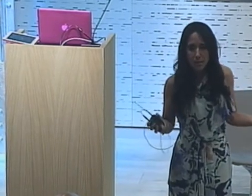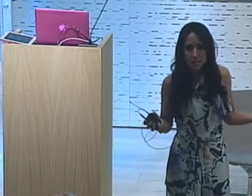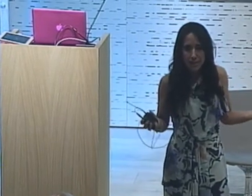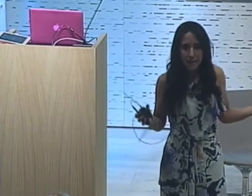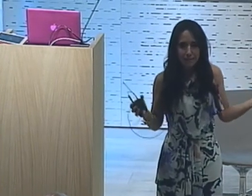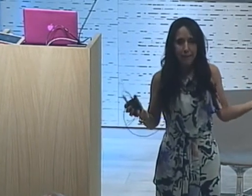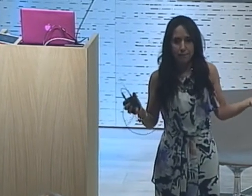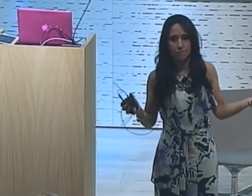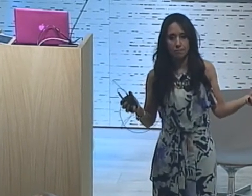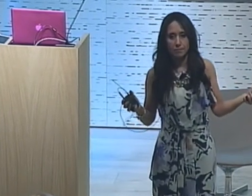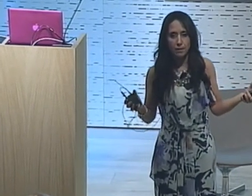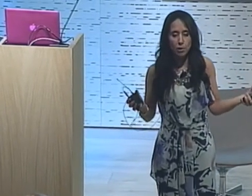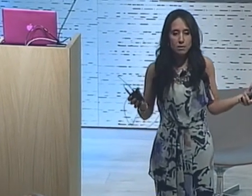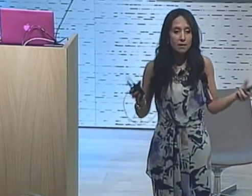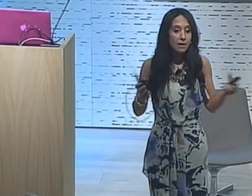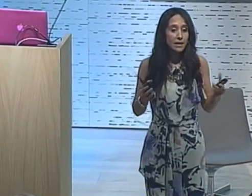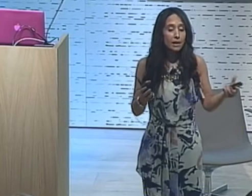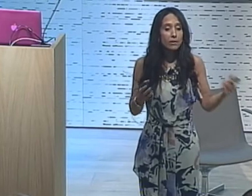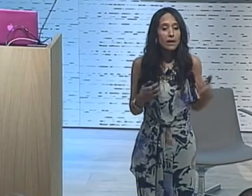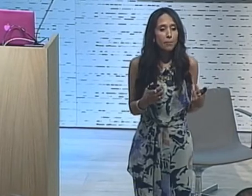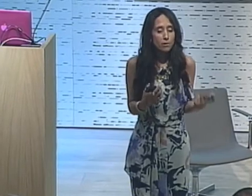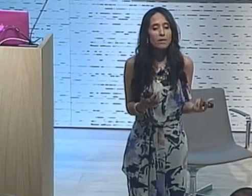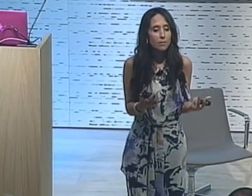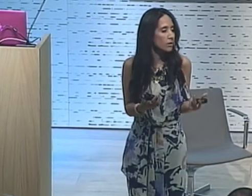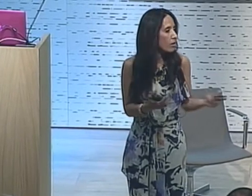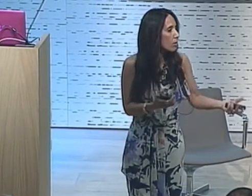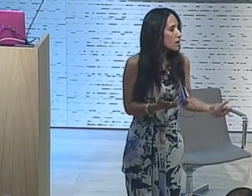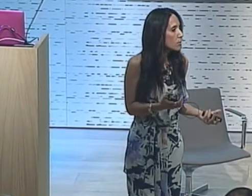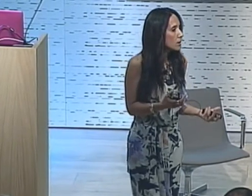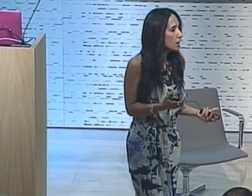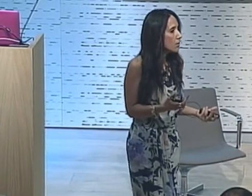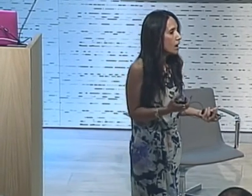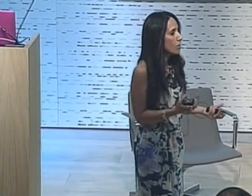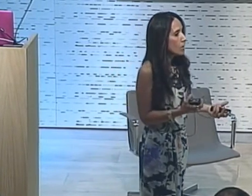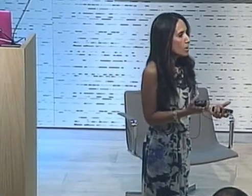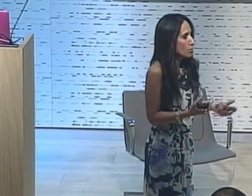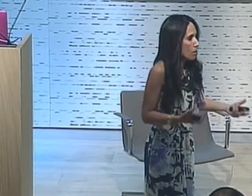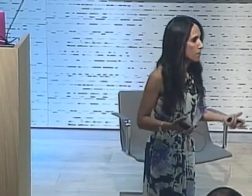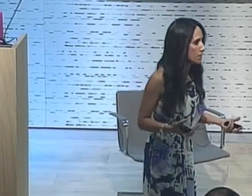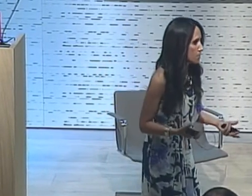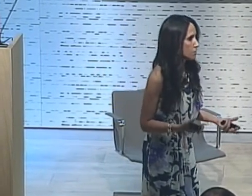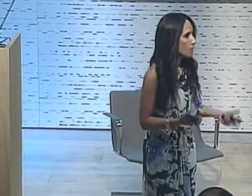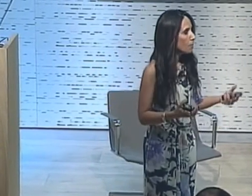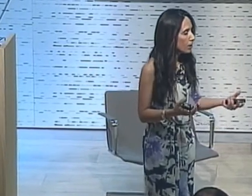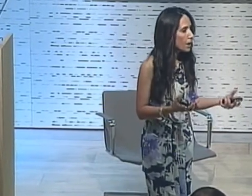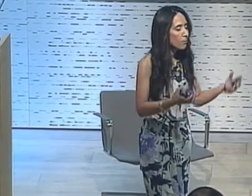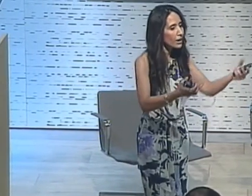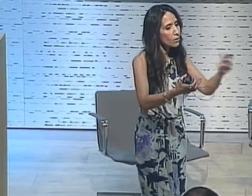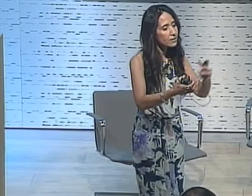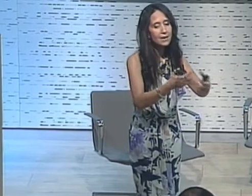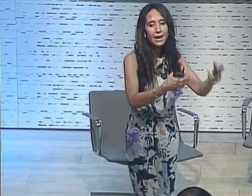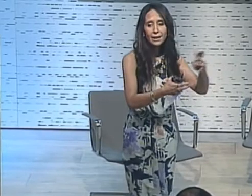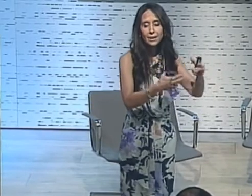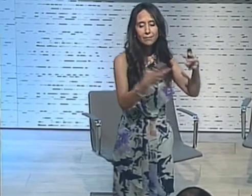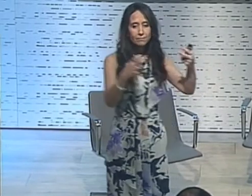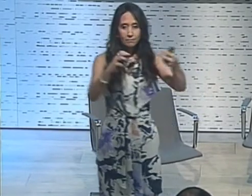es capaz de almacenar tanto. Entonces, por eso decimos, si no le encontramos sentido a algo, pues no lo aprendemos. ¿Por qué? Porque